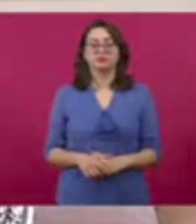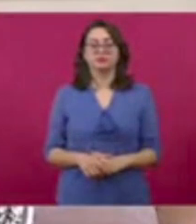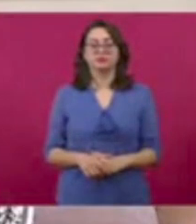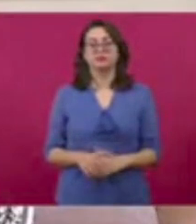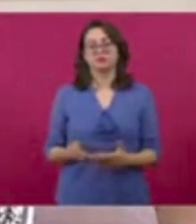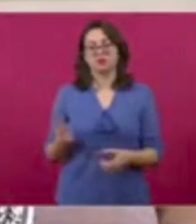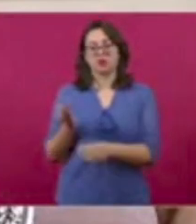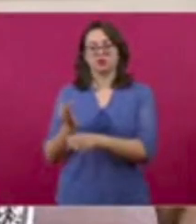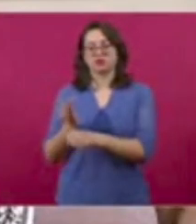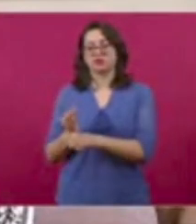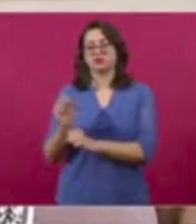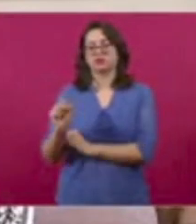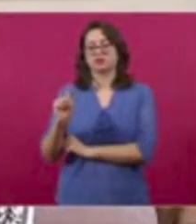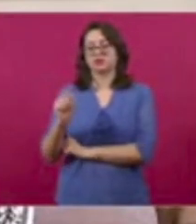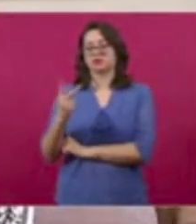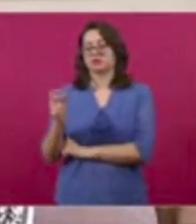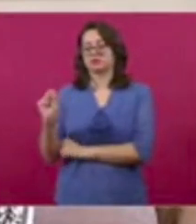actual secretaria de Trabajo.